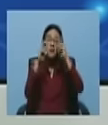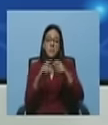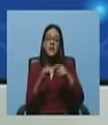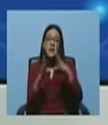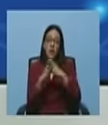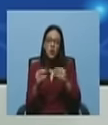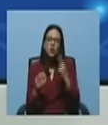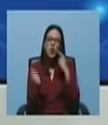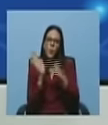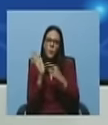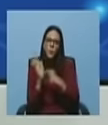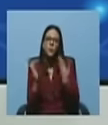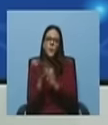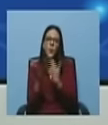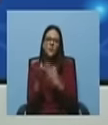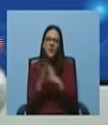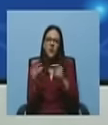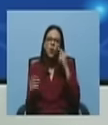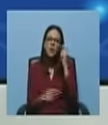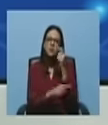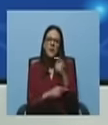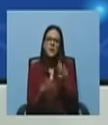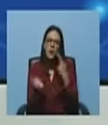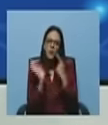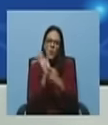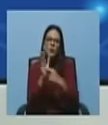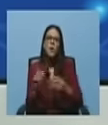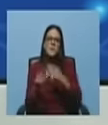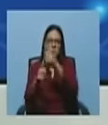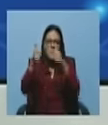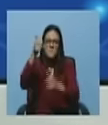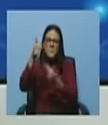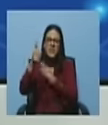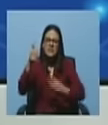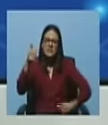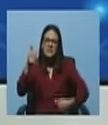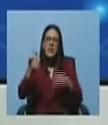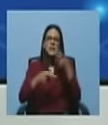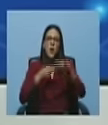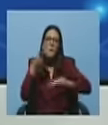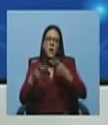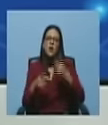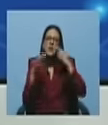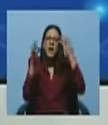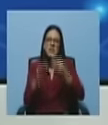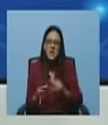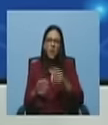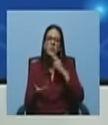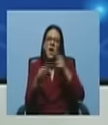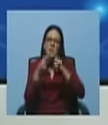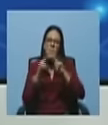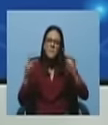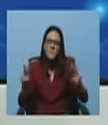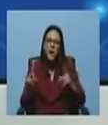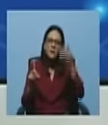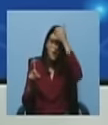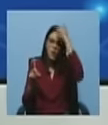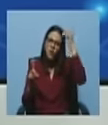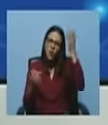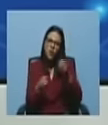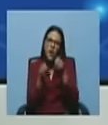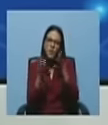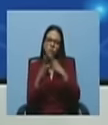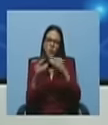investigación con evidencias, testimonios y pruebas por parte del vicepresidente sectorial de Política, Seguridad Ciudadana y Paz, Diosdado